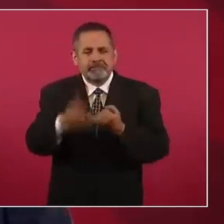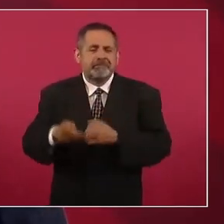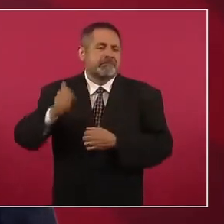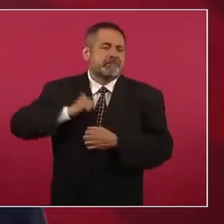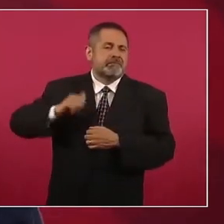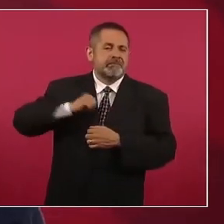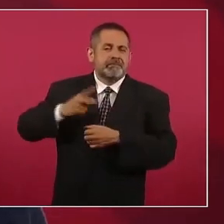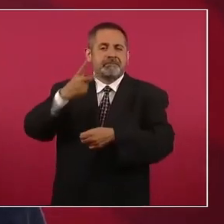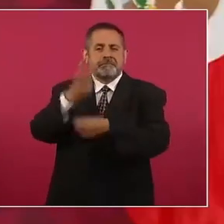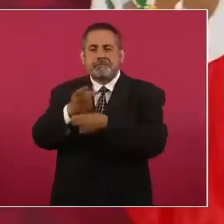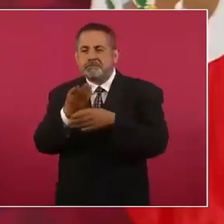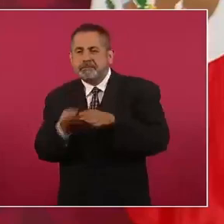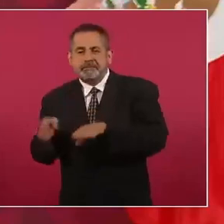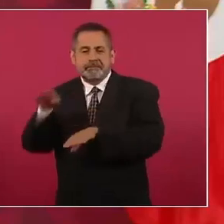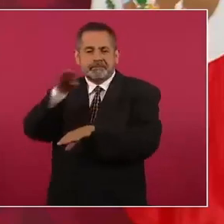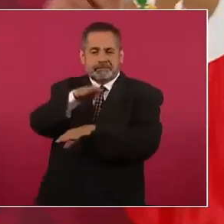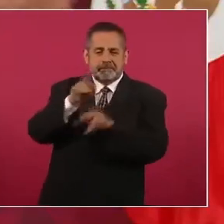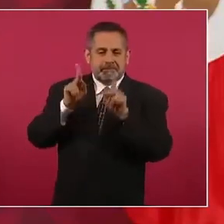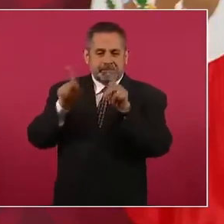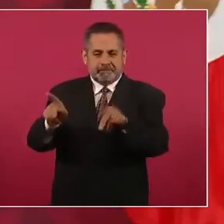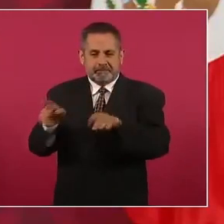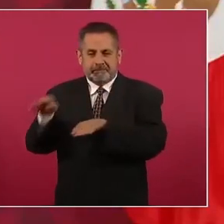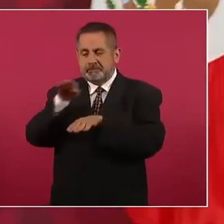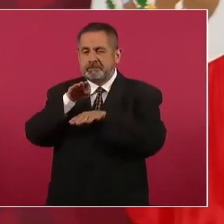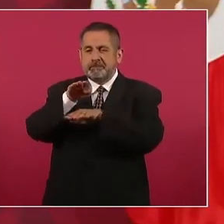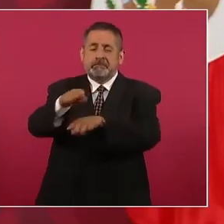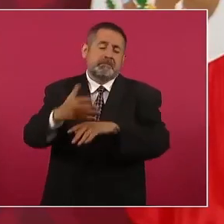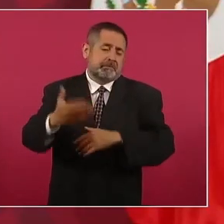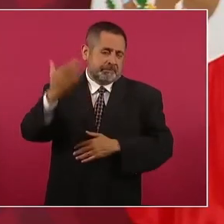piso, hace 20 años.